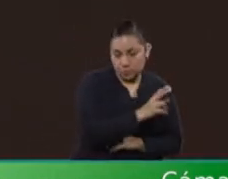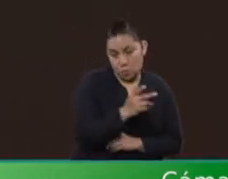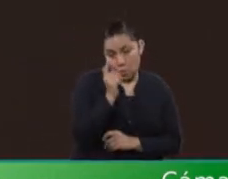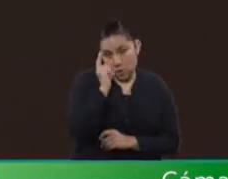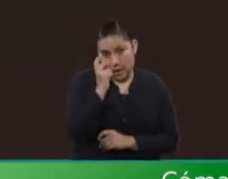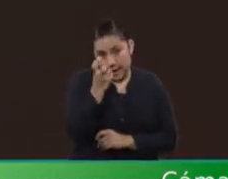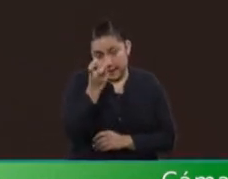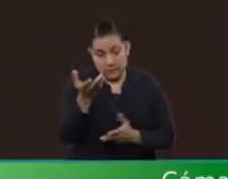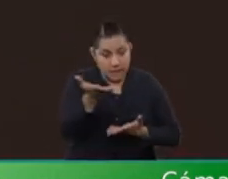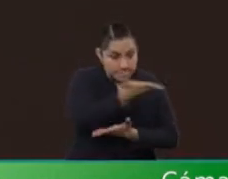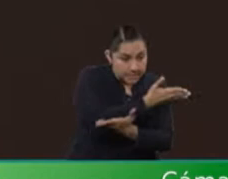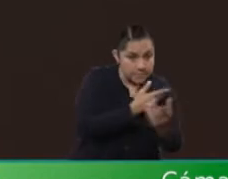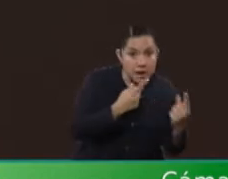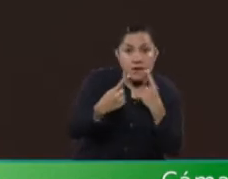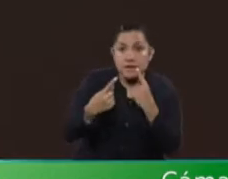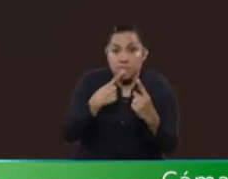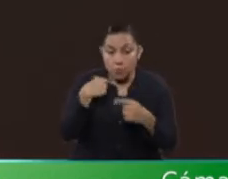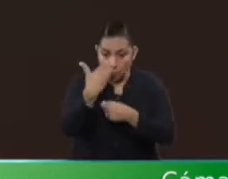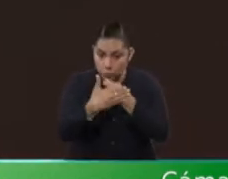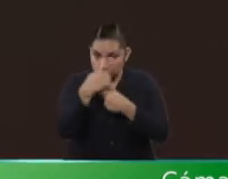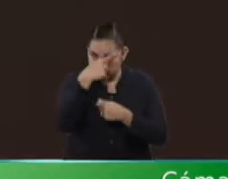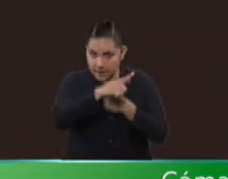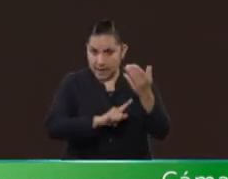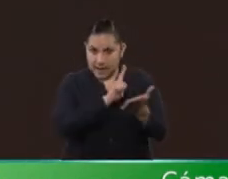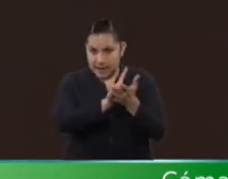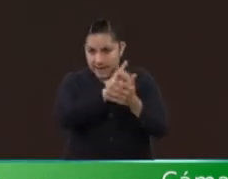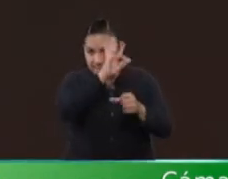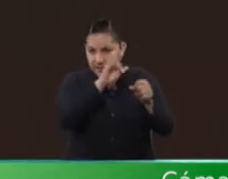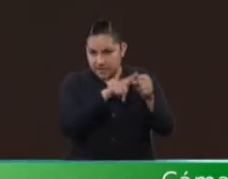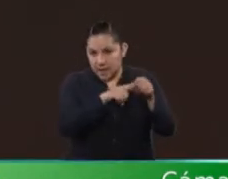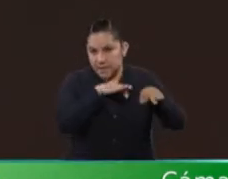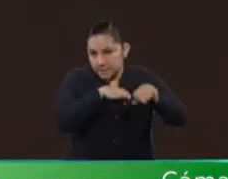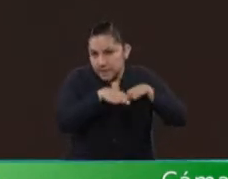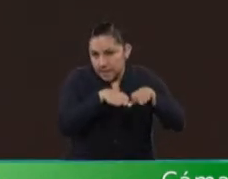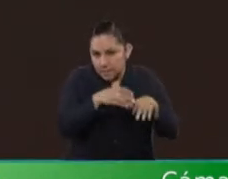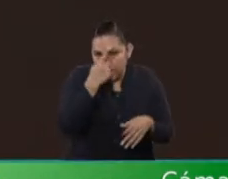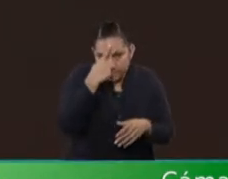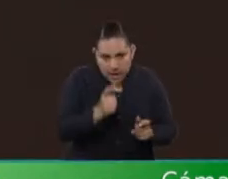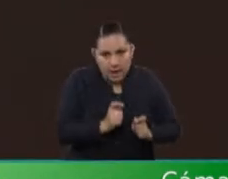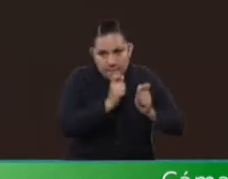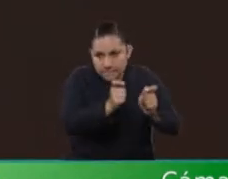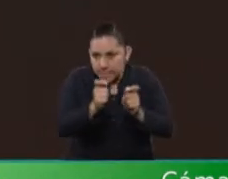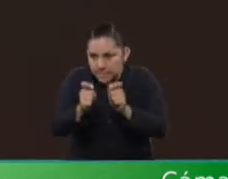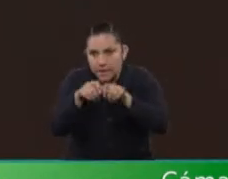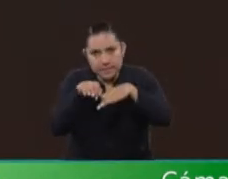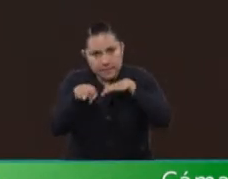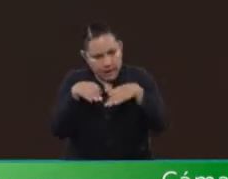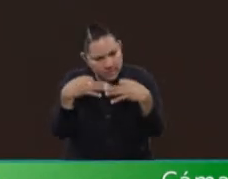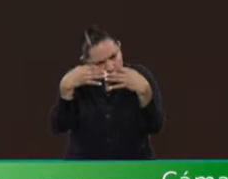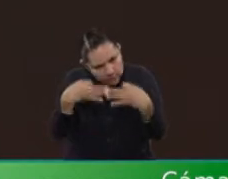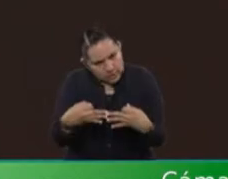reforma a la Ley Federal del Trabajo para garantizar un trabajo digno a estos 7